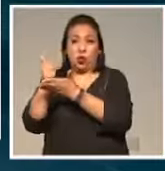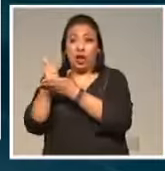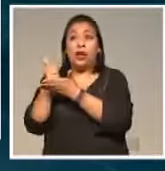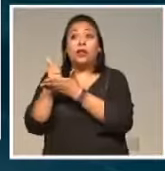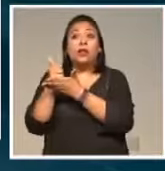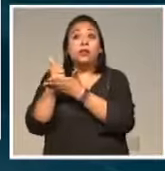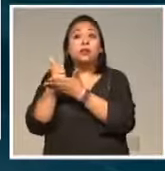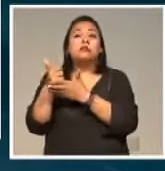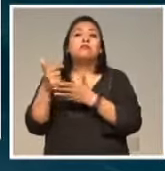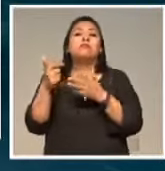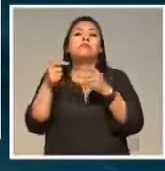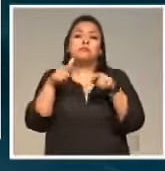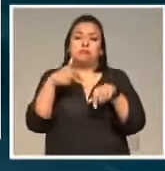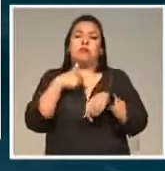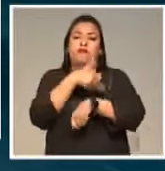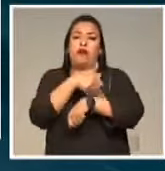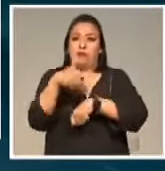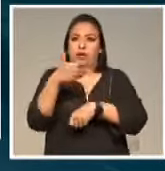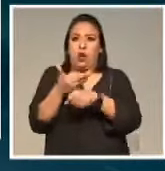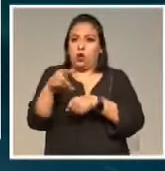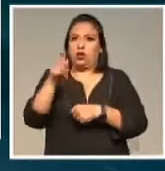incluso que mi familia está en Ucrania ahora,